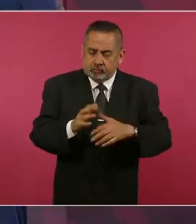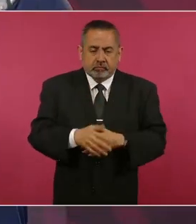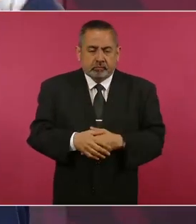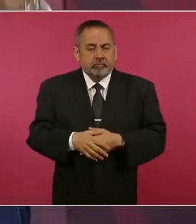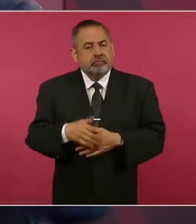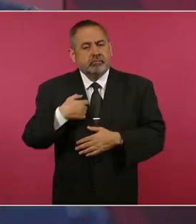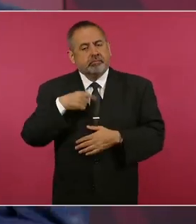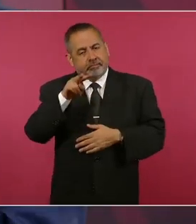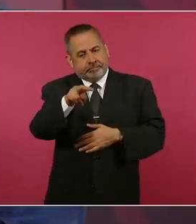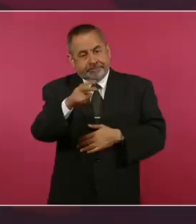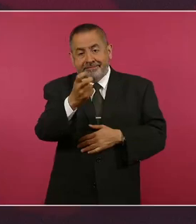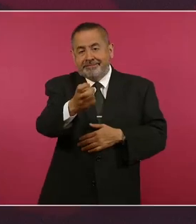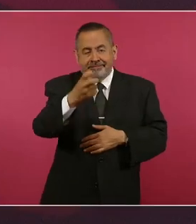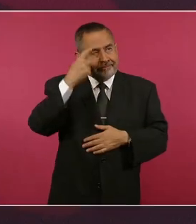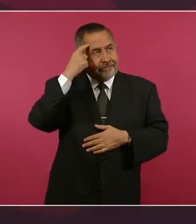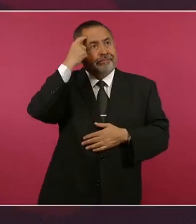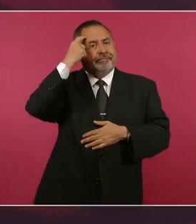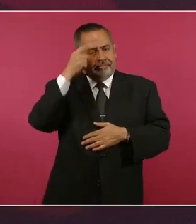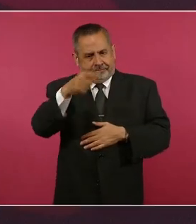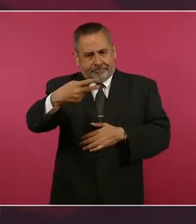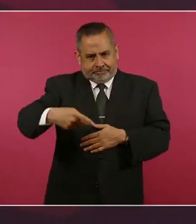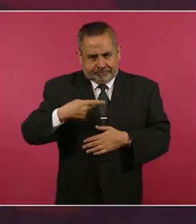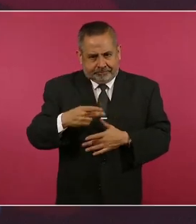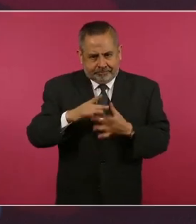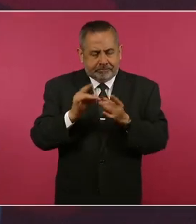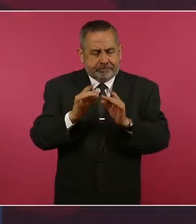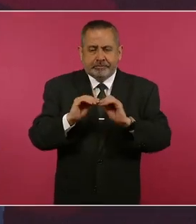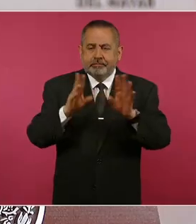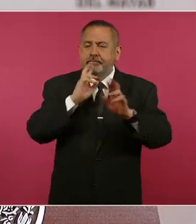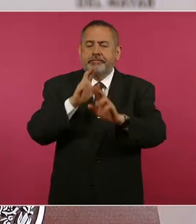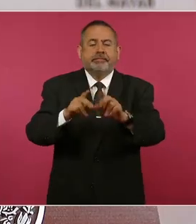me da la oportunidad, tu pregunta,